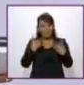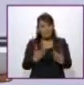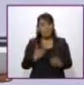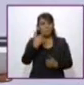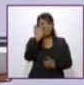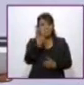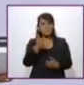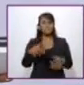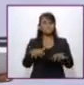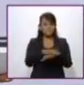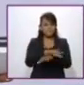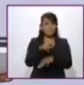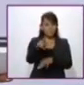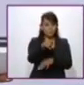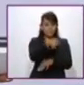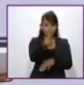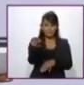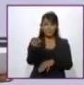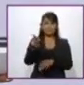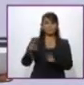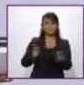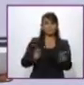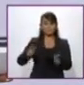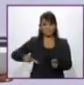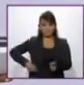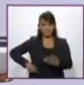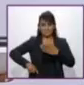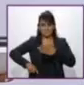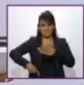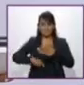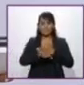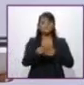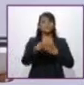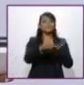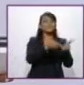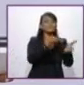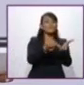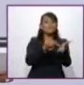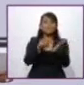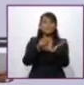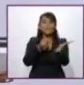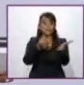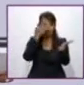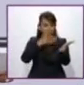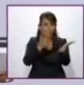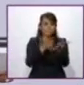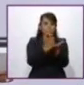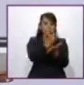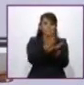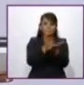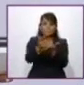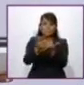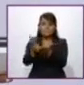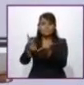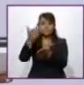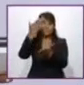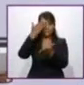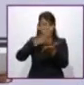que me firmen que están conscientes con lo que van a ganar. Cualquier cosa, cualquier